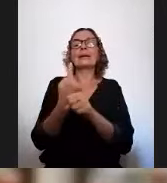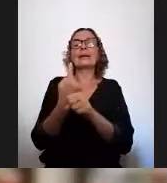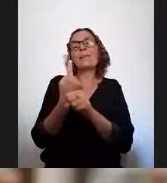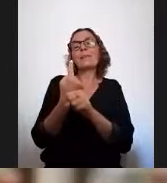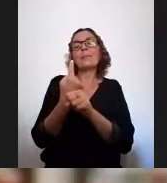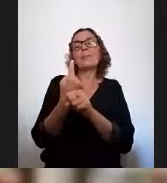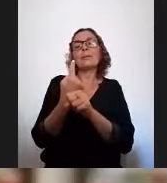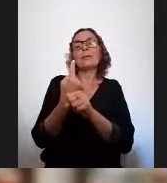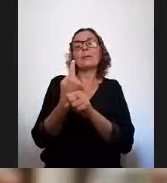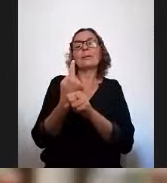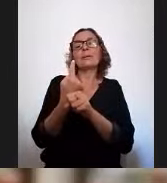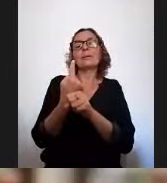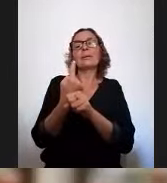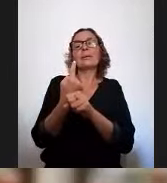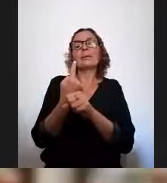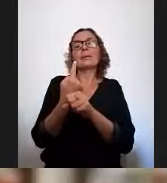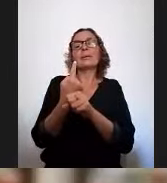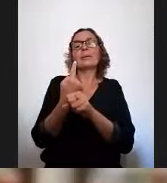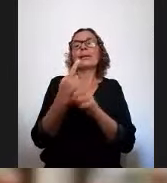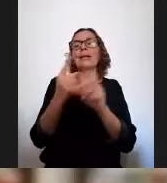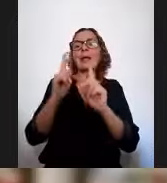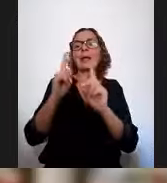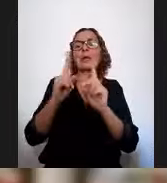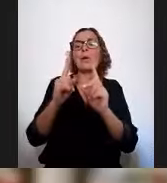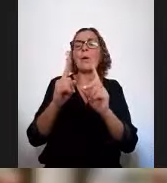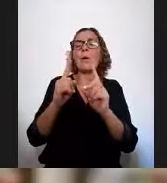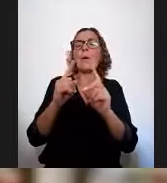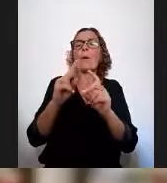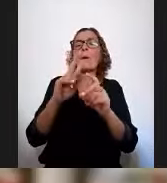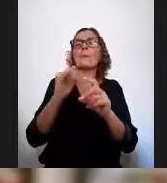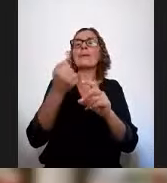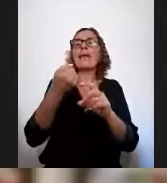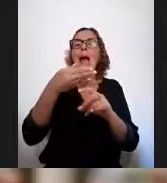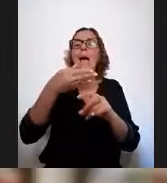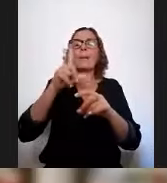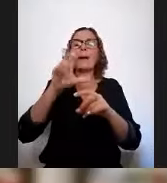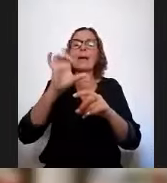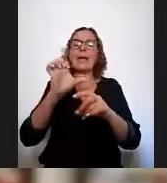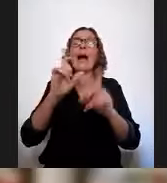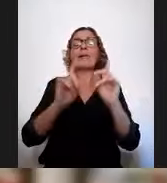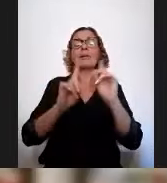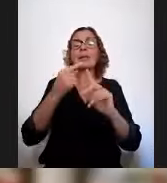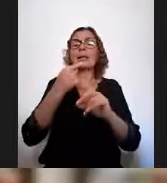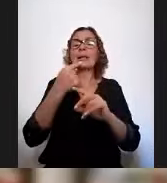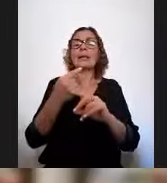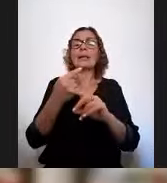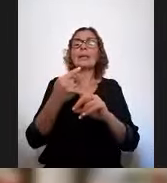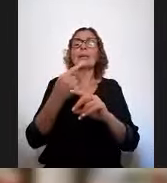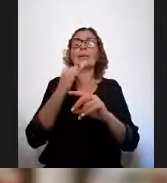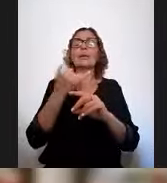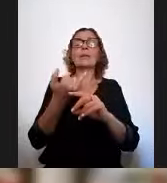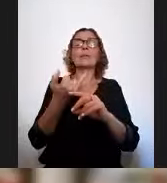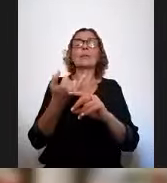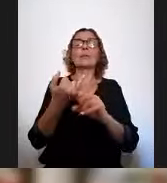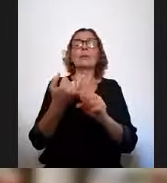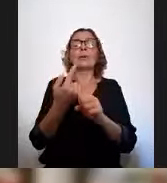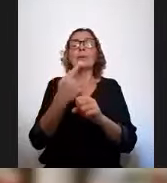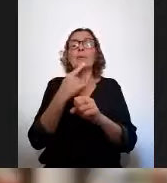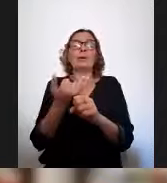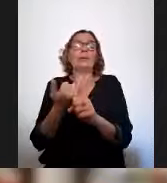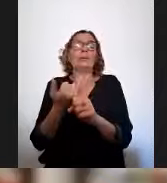¿Qué es el primer producto mínimo viable? Muchas veces se dice MVP, ¿sí?